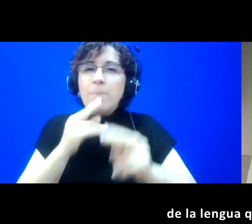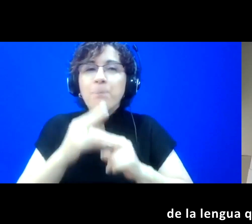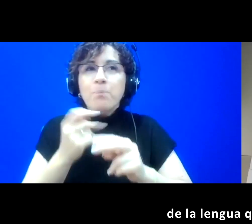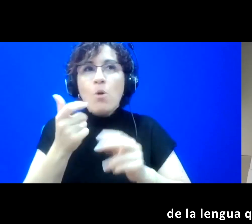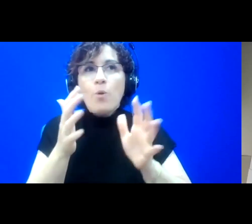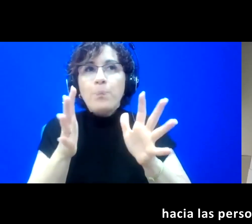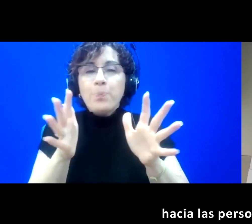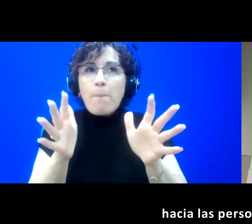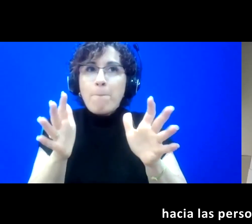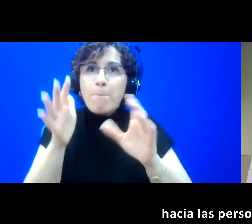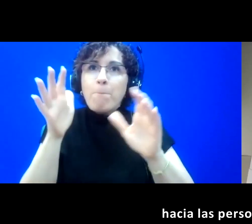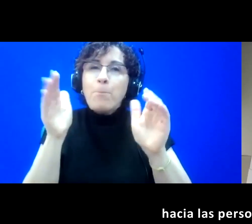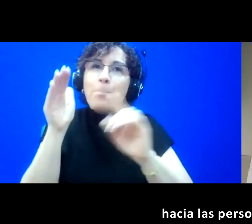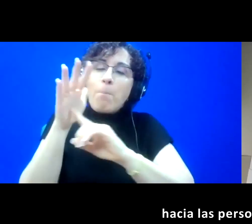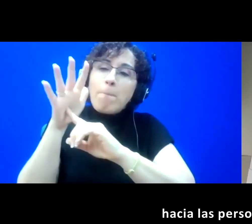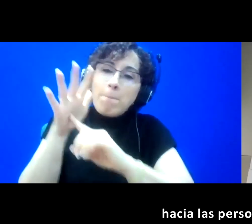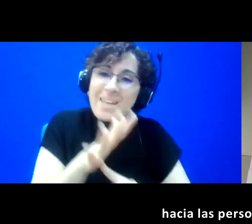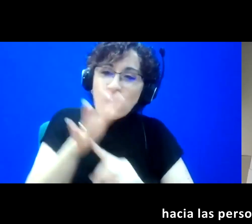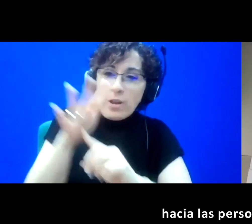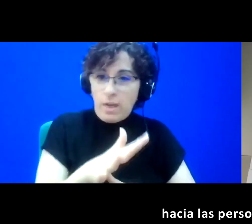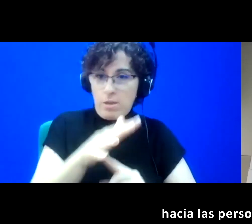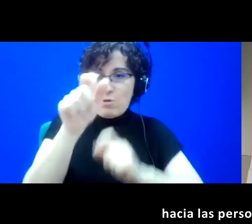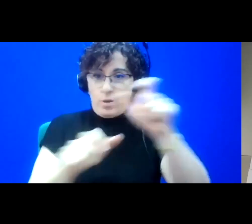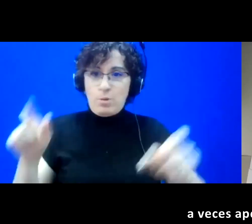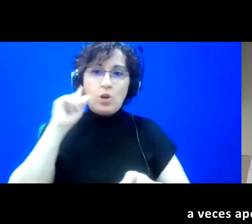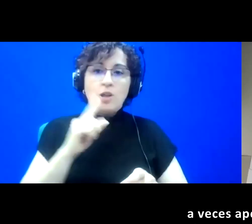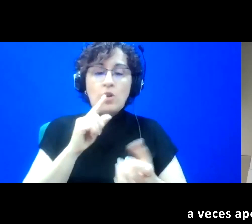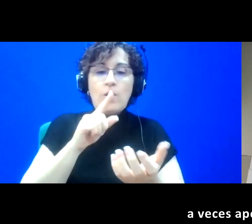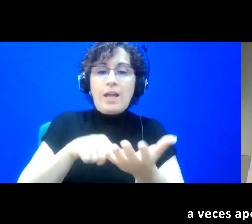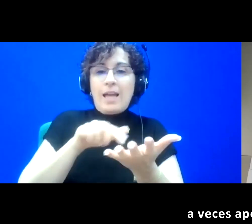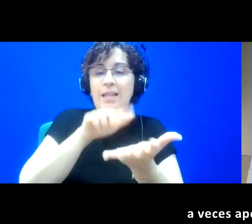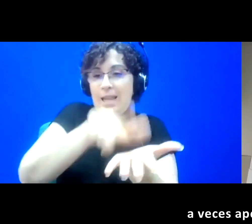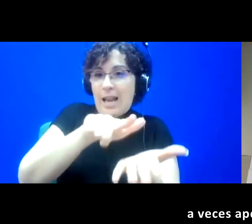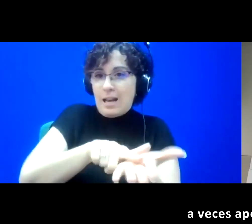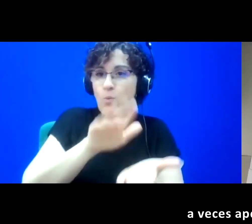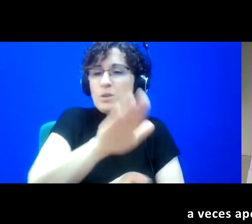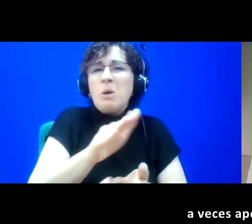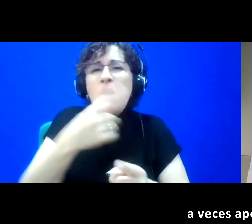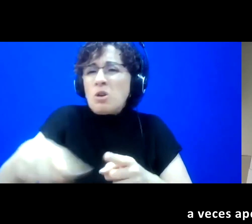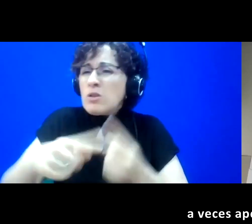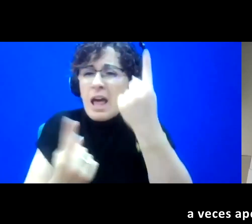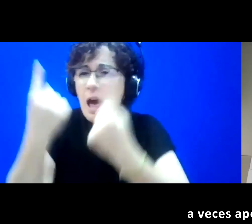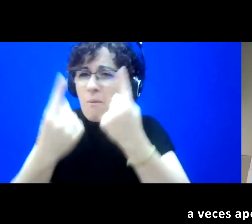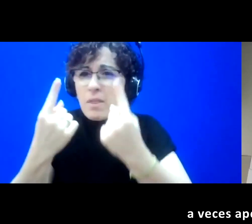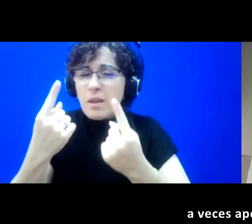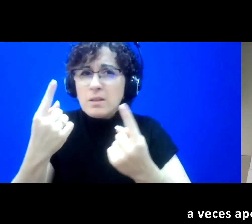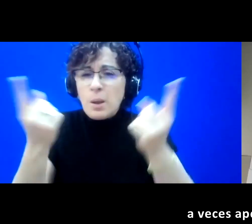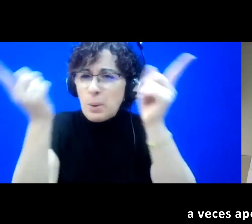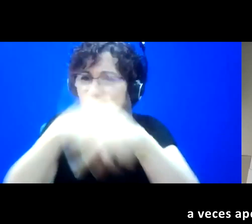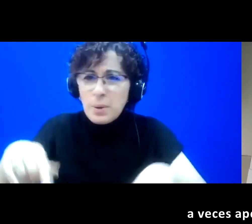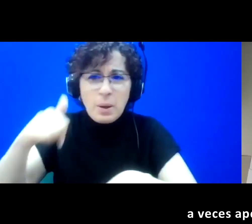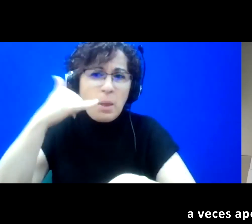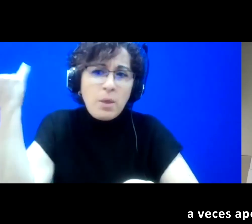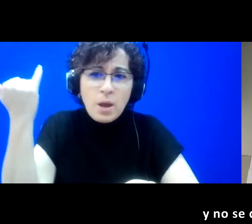marginaciones hacia las personas sordas, cosas muy sutiles, a veces apenas se perciben, pero están